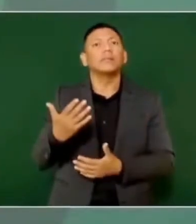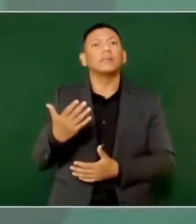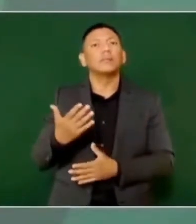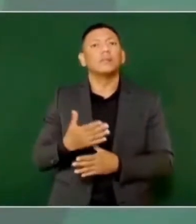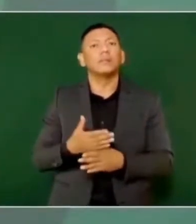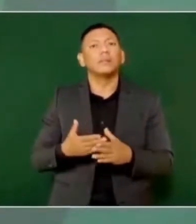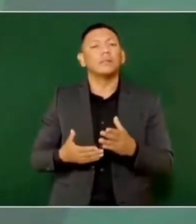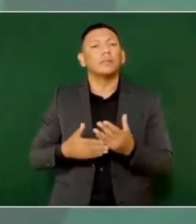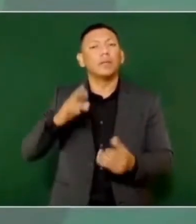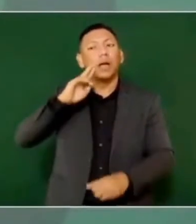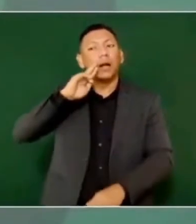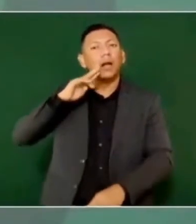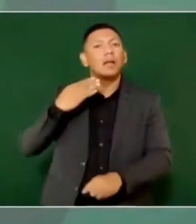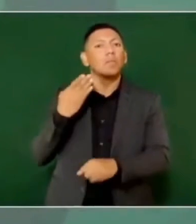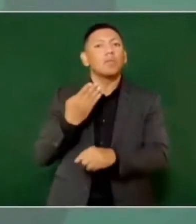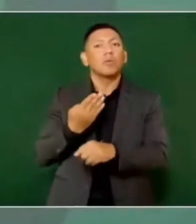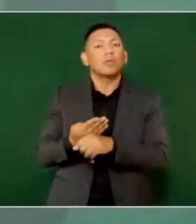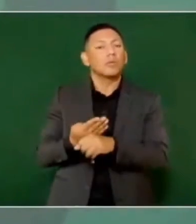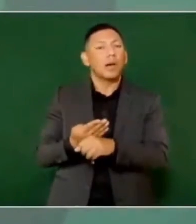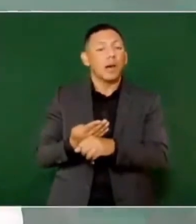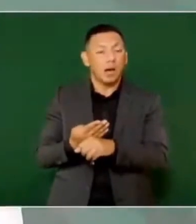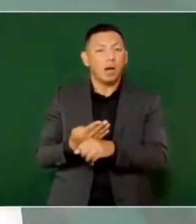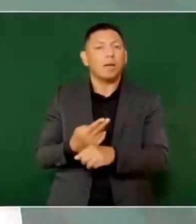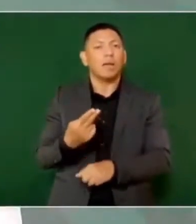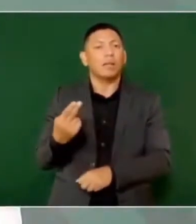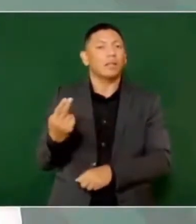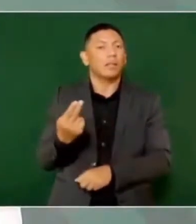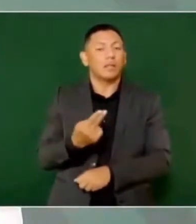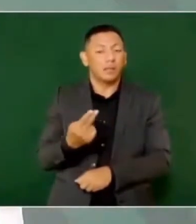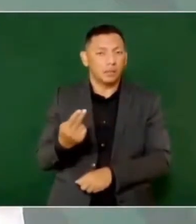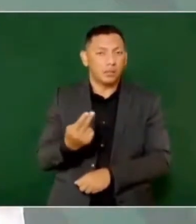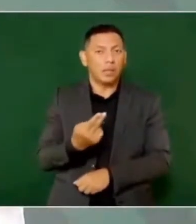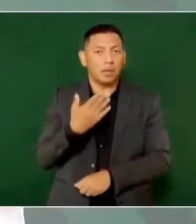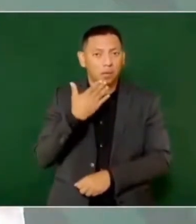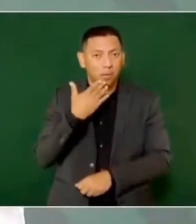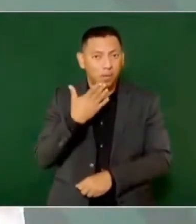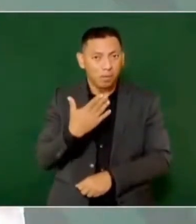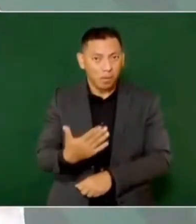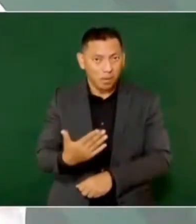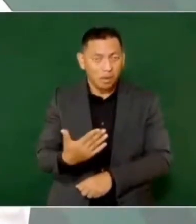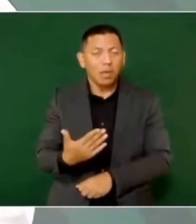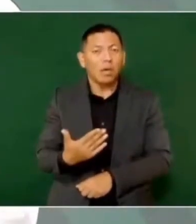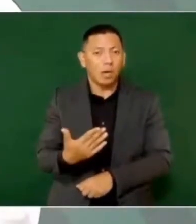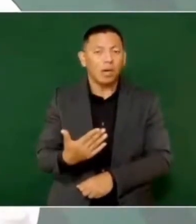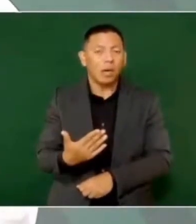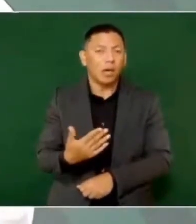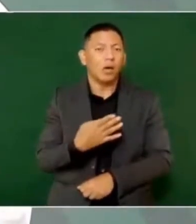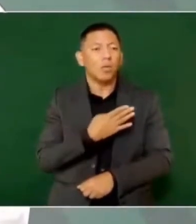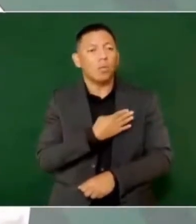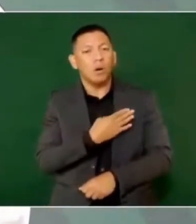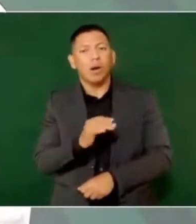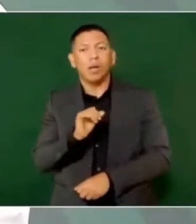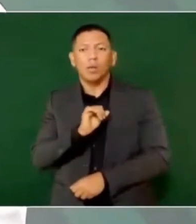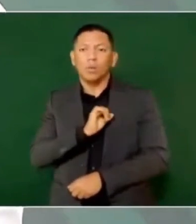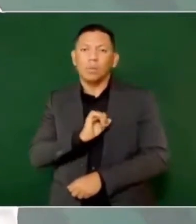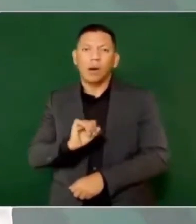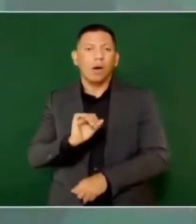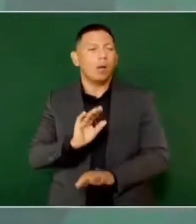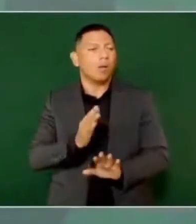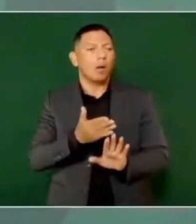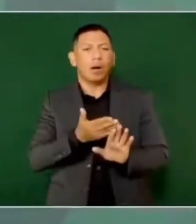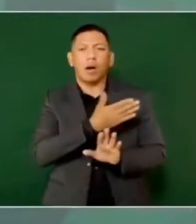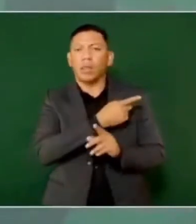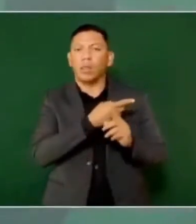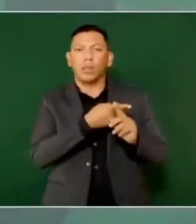al responsable, no a los hijos, no a los nietos. Si son buenos o son malos, no, es un